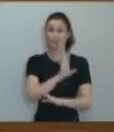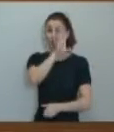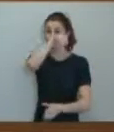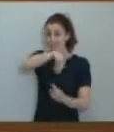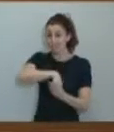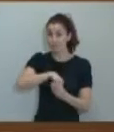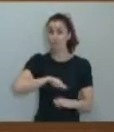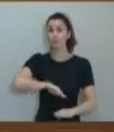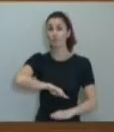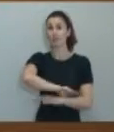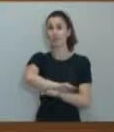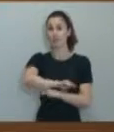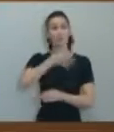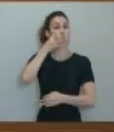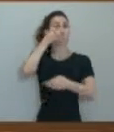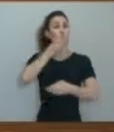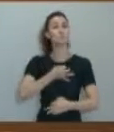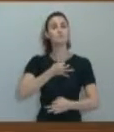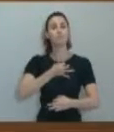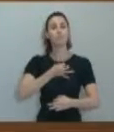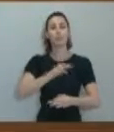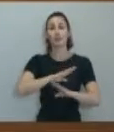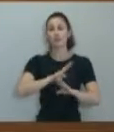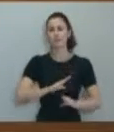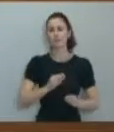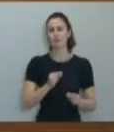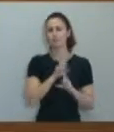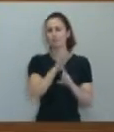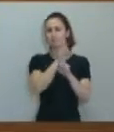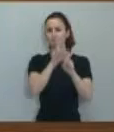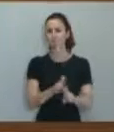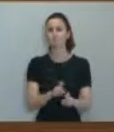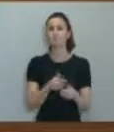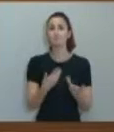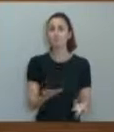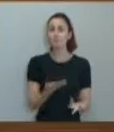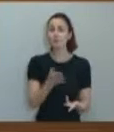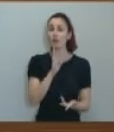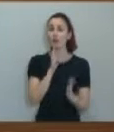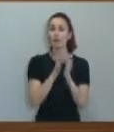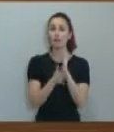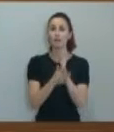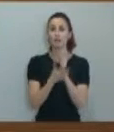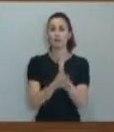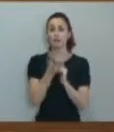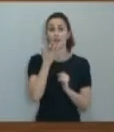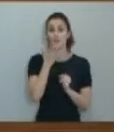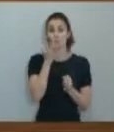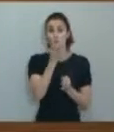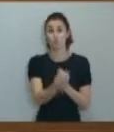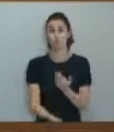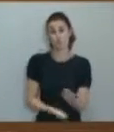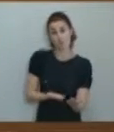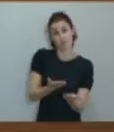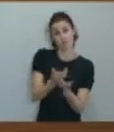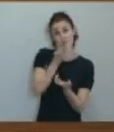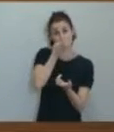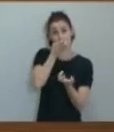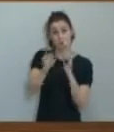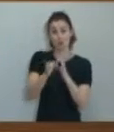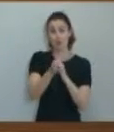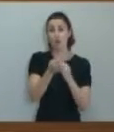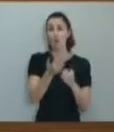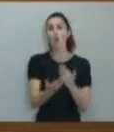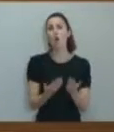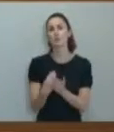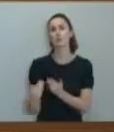de la financiación original o que están en mucho compromiso. Y todo eso, si se nos reclama la devolución de las ayudas, si se